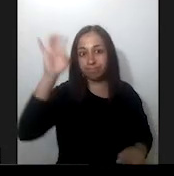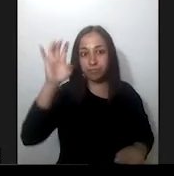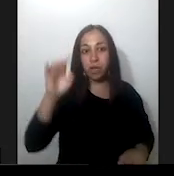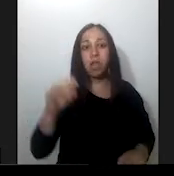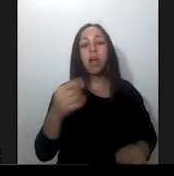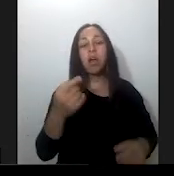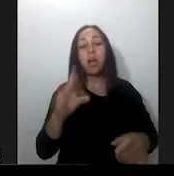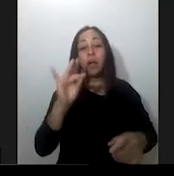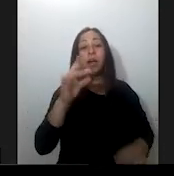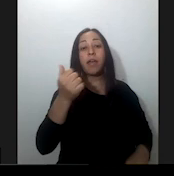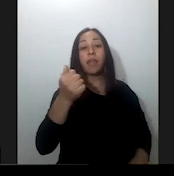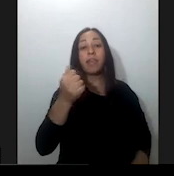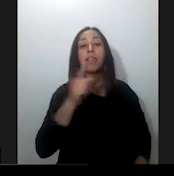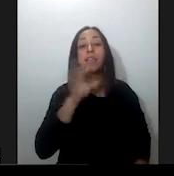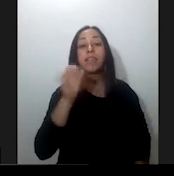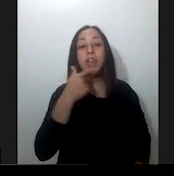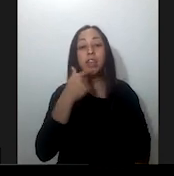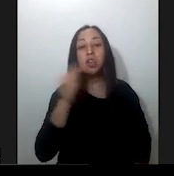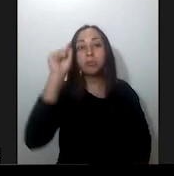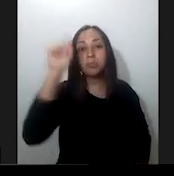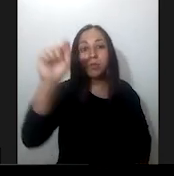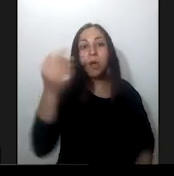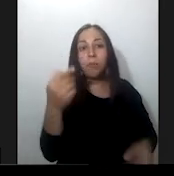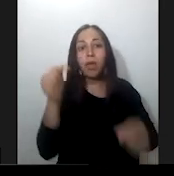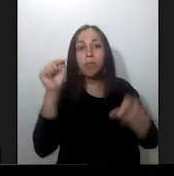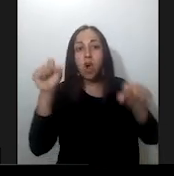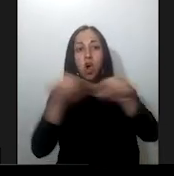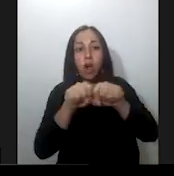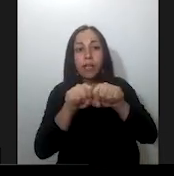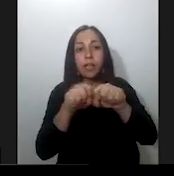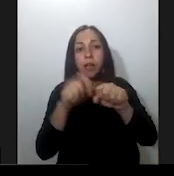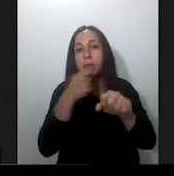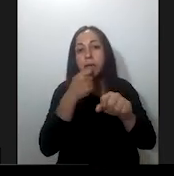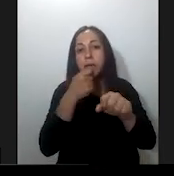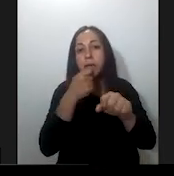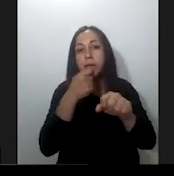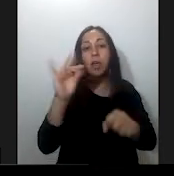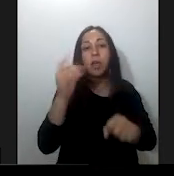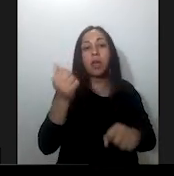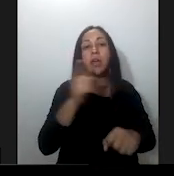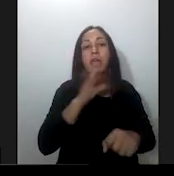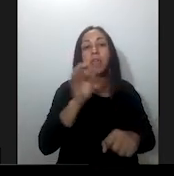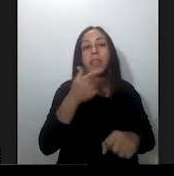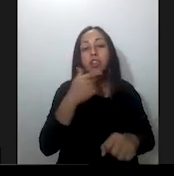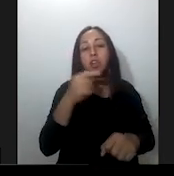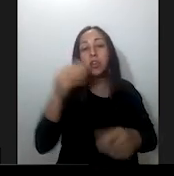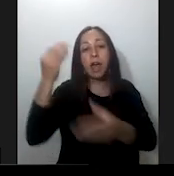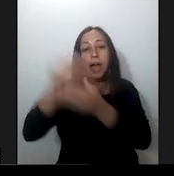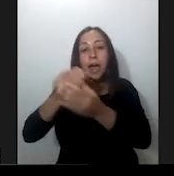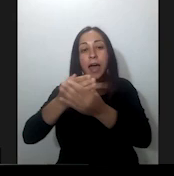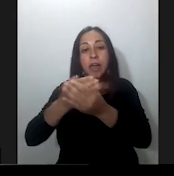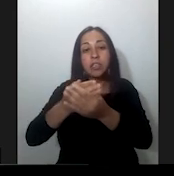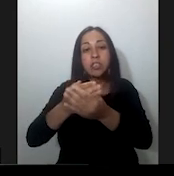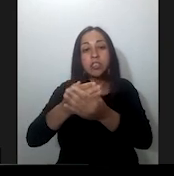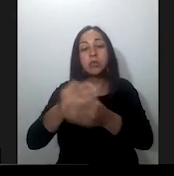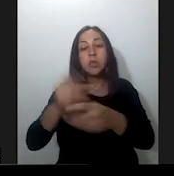Nosotros podemos conectarnos a diferentes orígenes desde Excel. Si voy a obtener datos, puedo